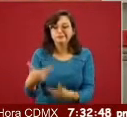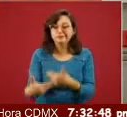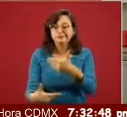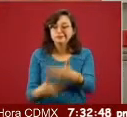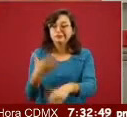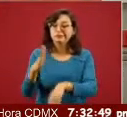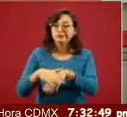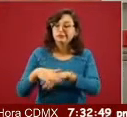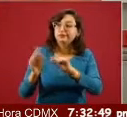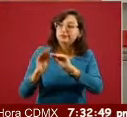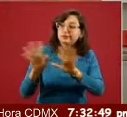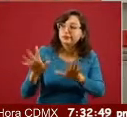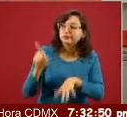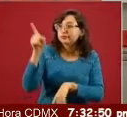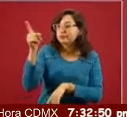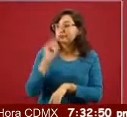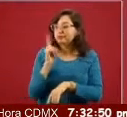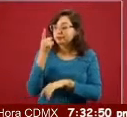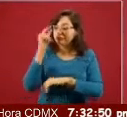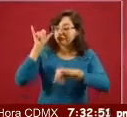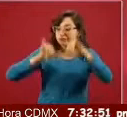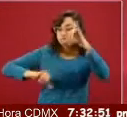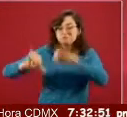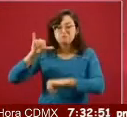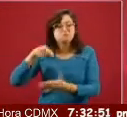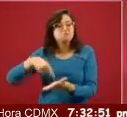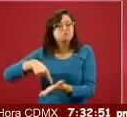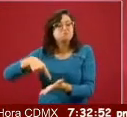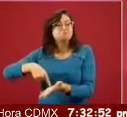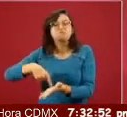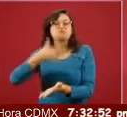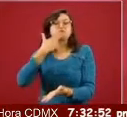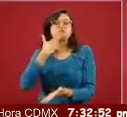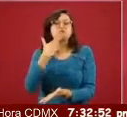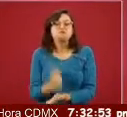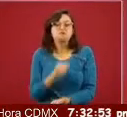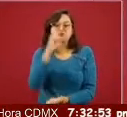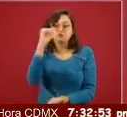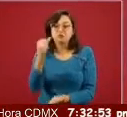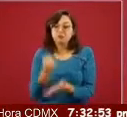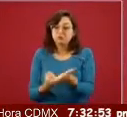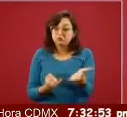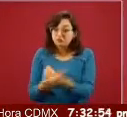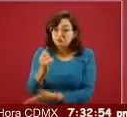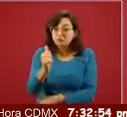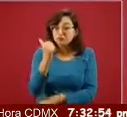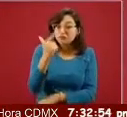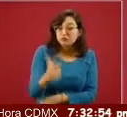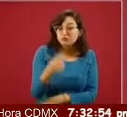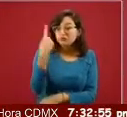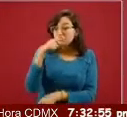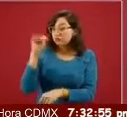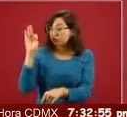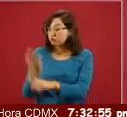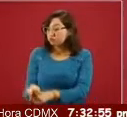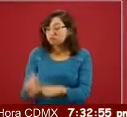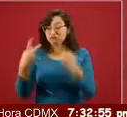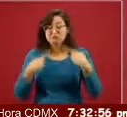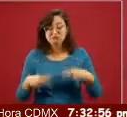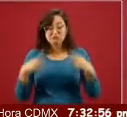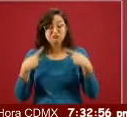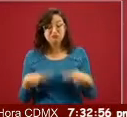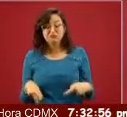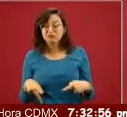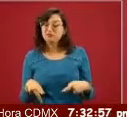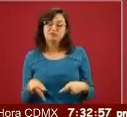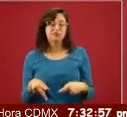muy importante de esas pruebas no tuvieron una consecuencia de una decisión, ni para la persona de la que se tomó